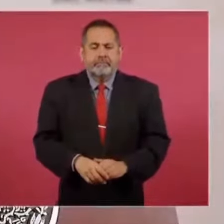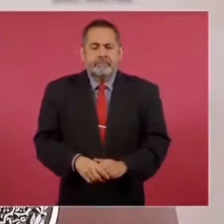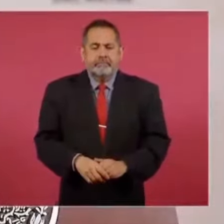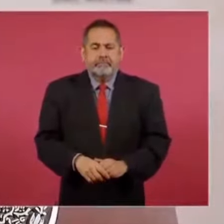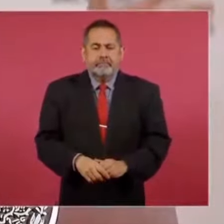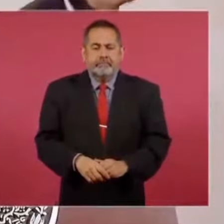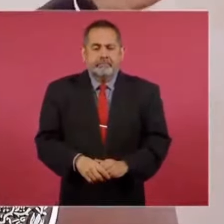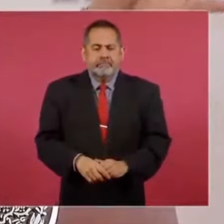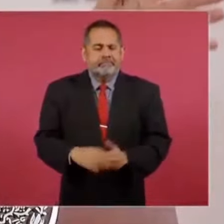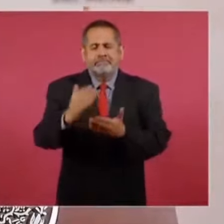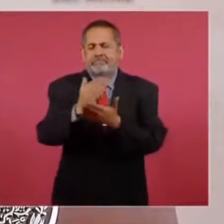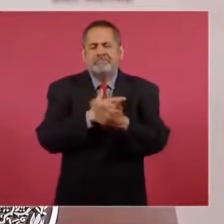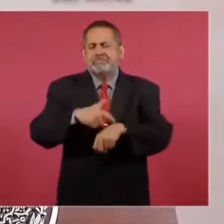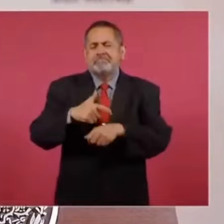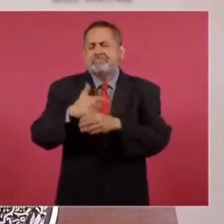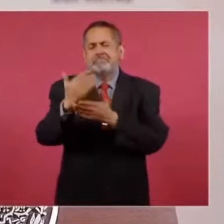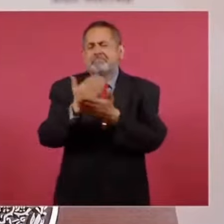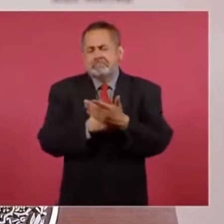En menos tiempo.